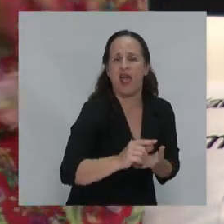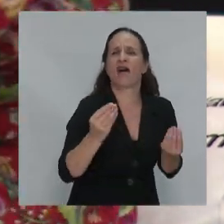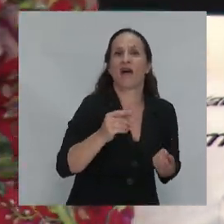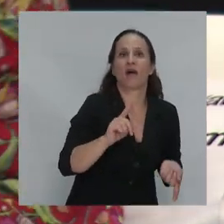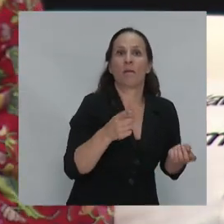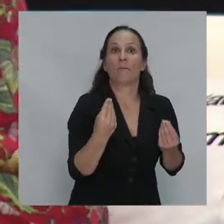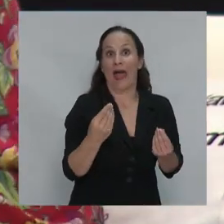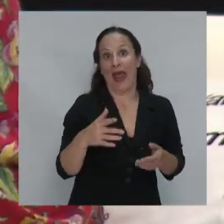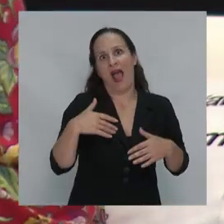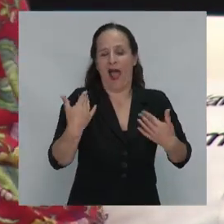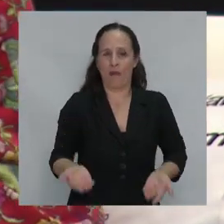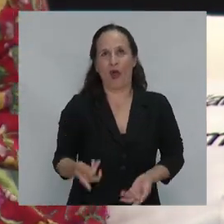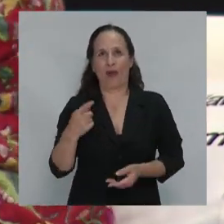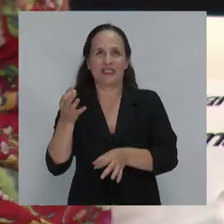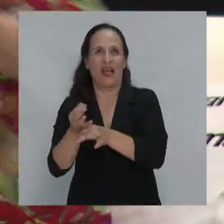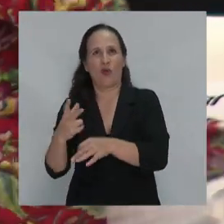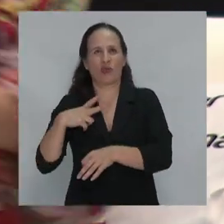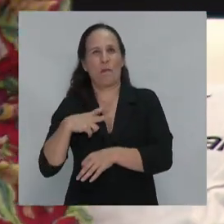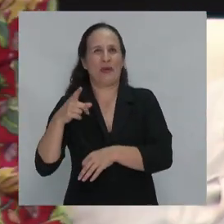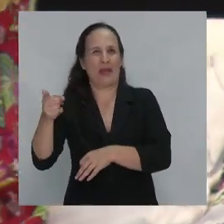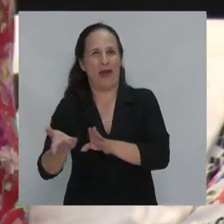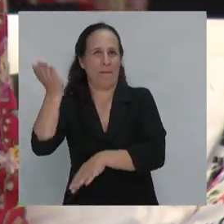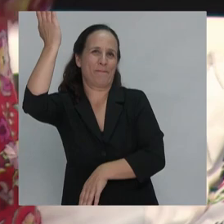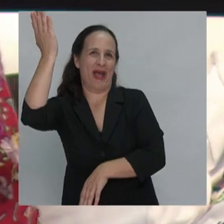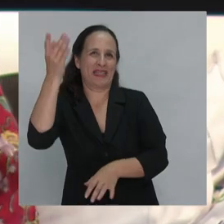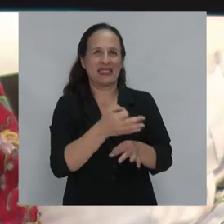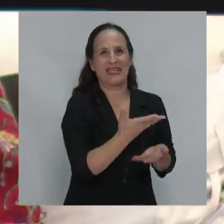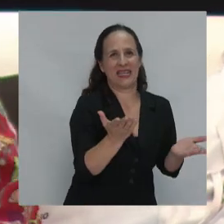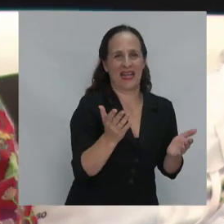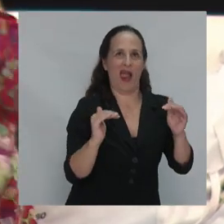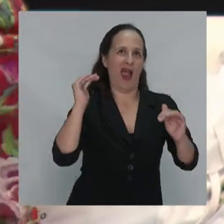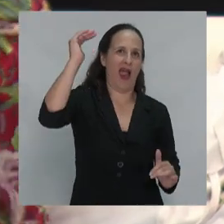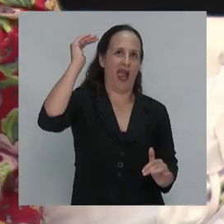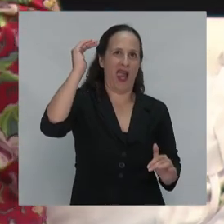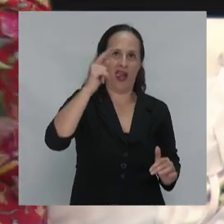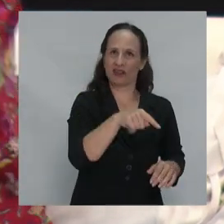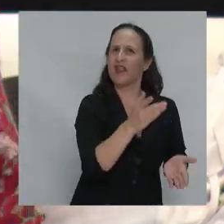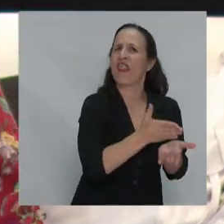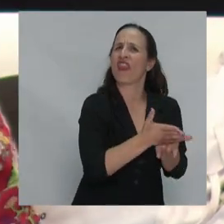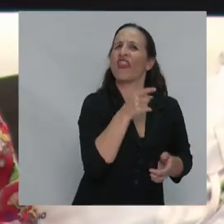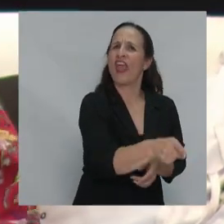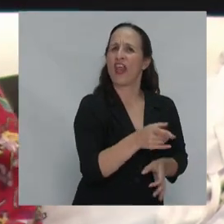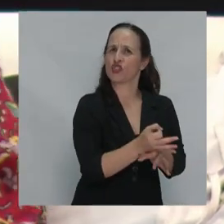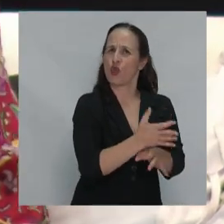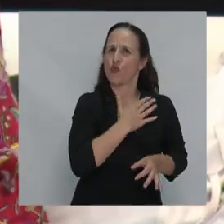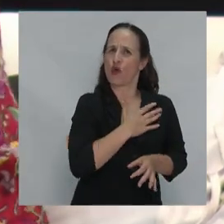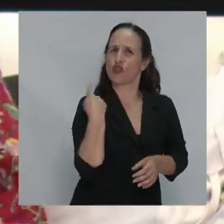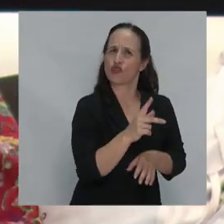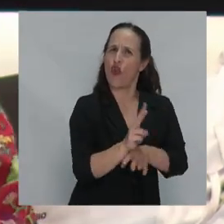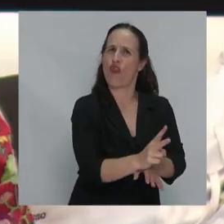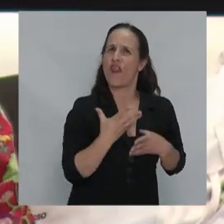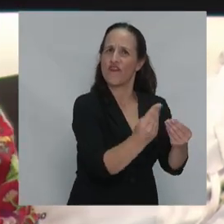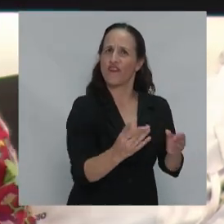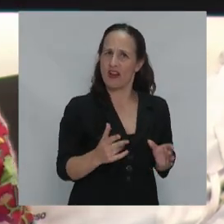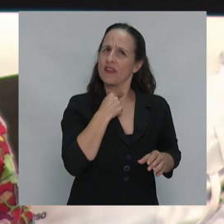crecer a la escuela privada, como está claro que pasa. Nuestra educación no es mercancía, es nuestro derecho y la vamos a defender así.